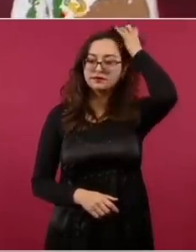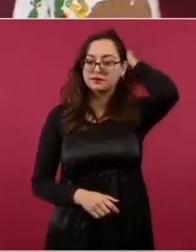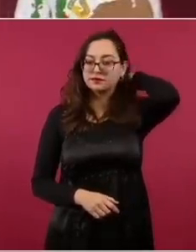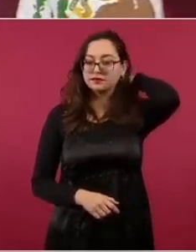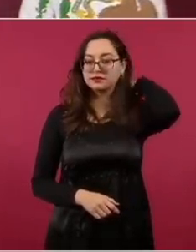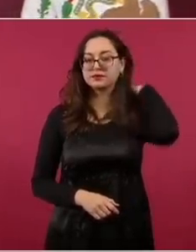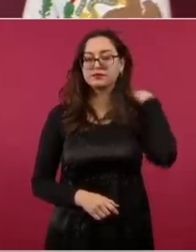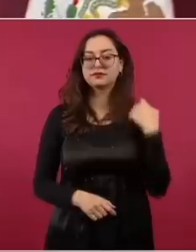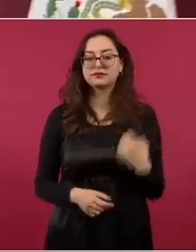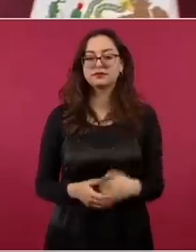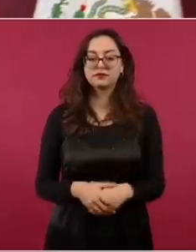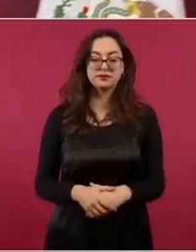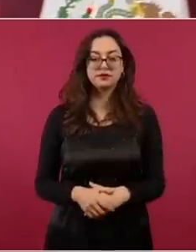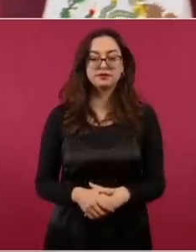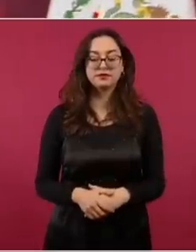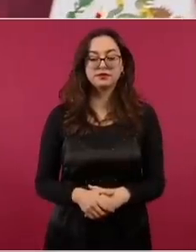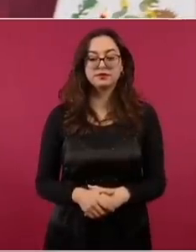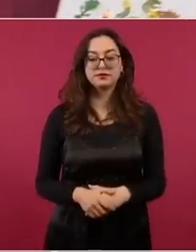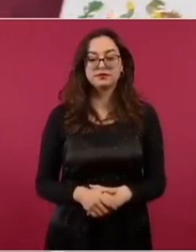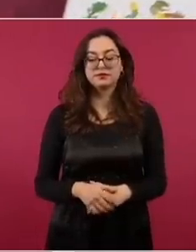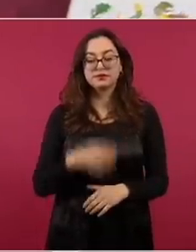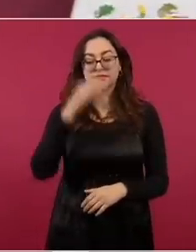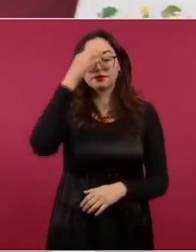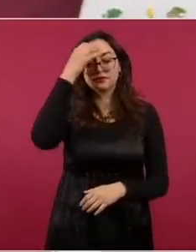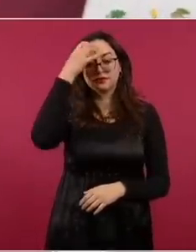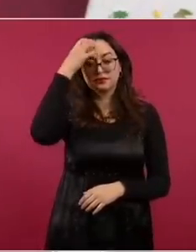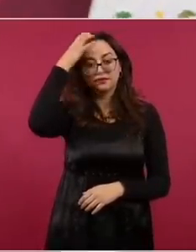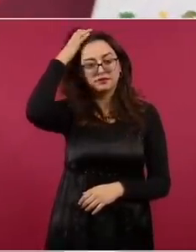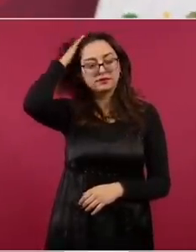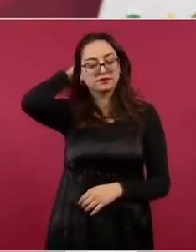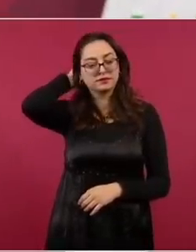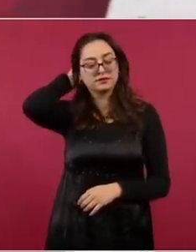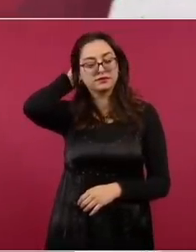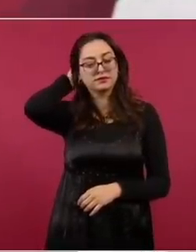este se atrevían a insultar a Peña